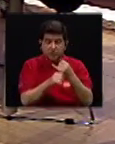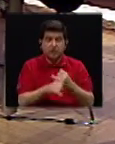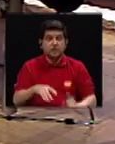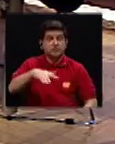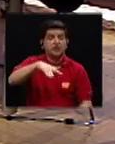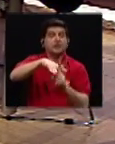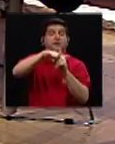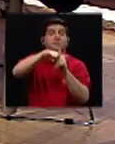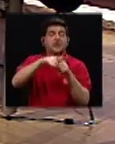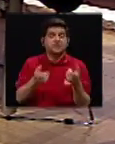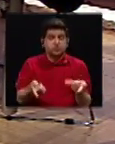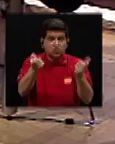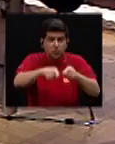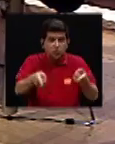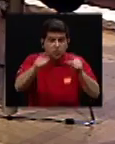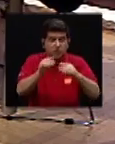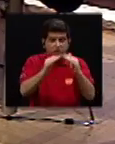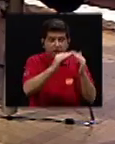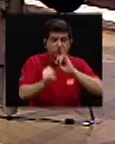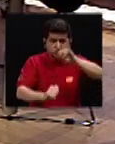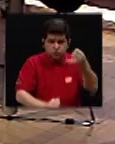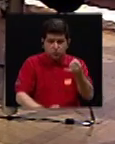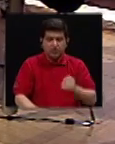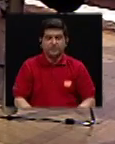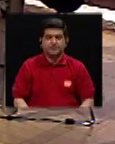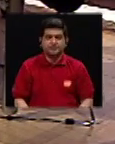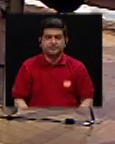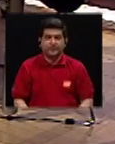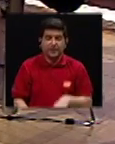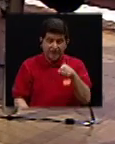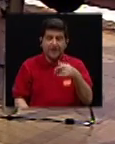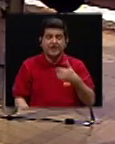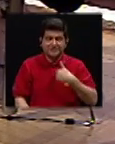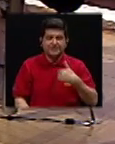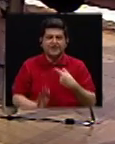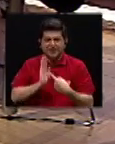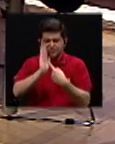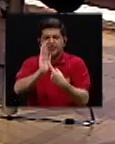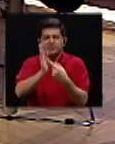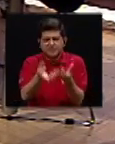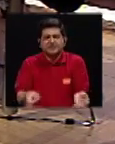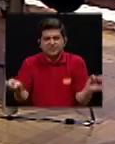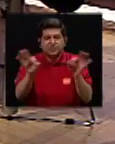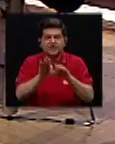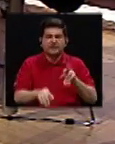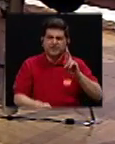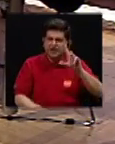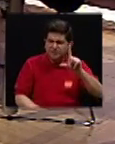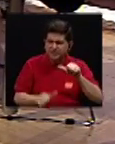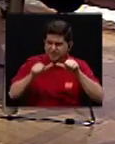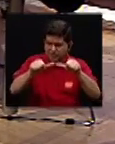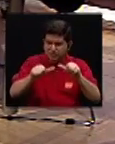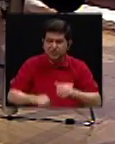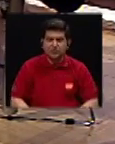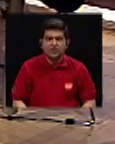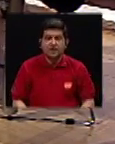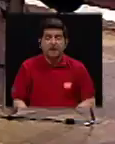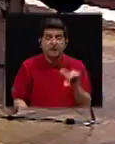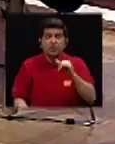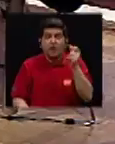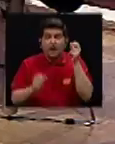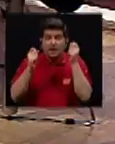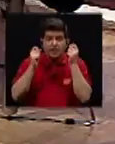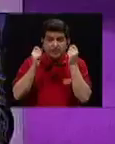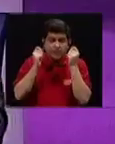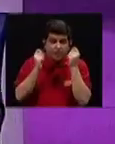que lo que pasaba en Ciudad claro tuvo gran visibilidad s adelante Sí y la y la percepción que permitió de que